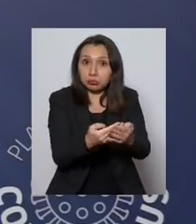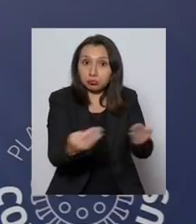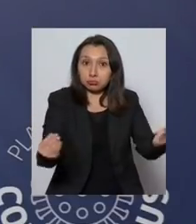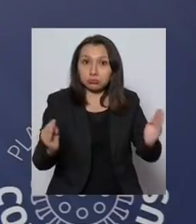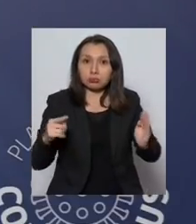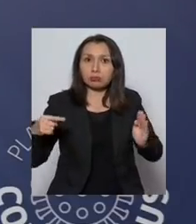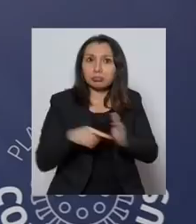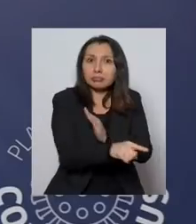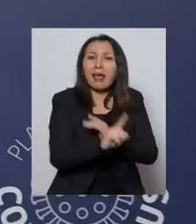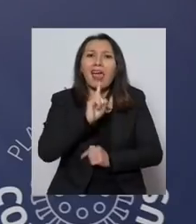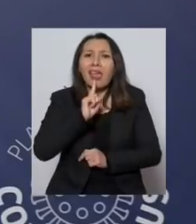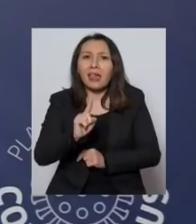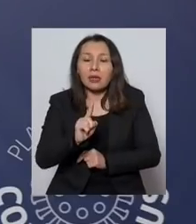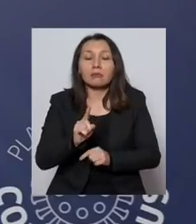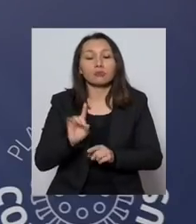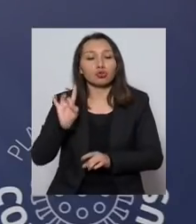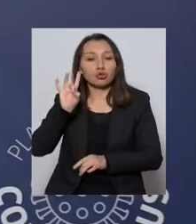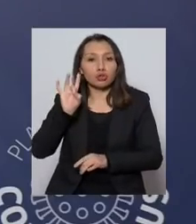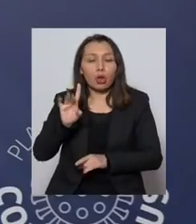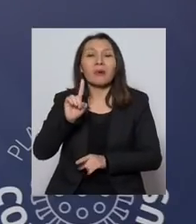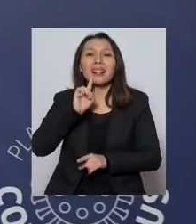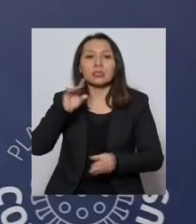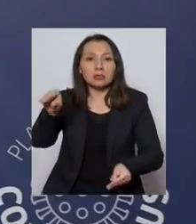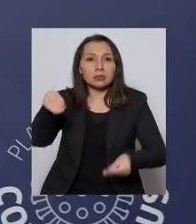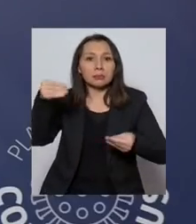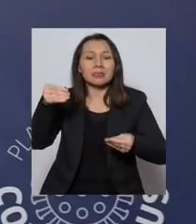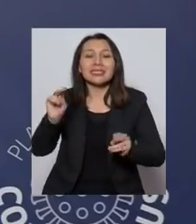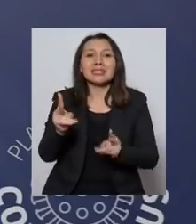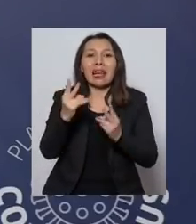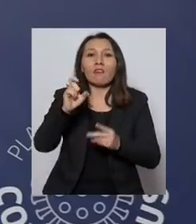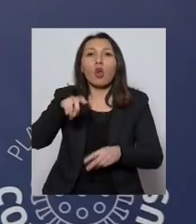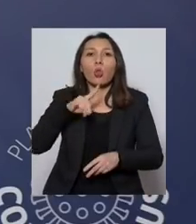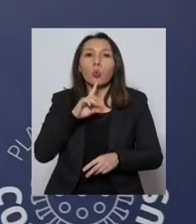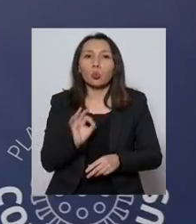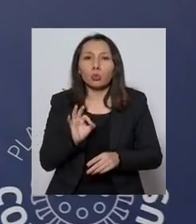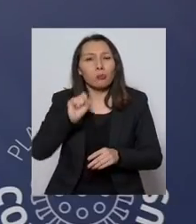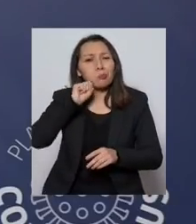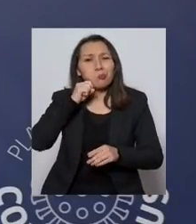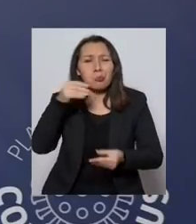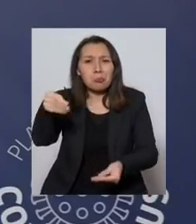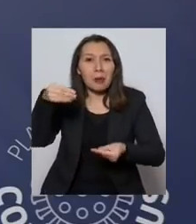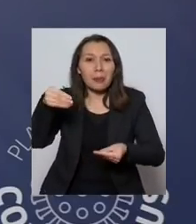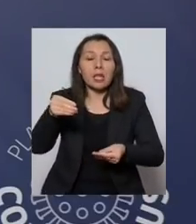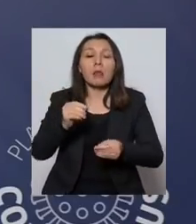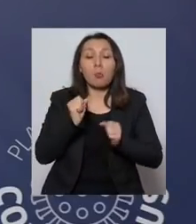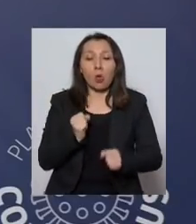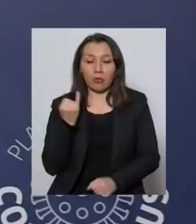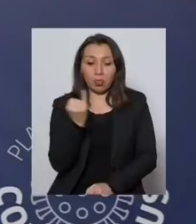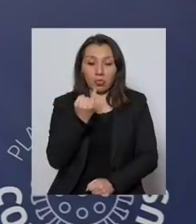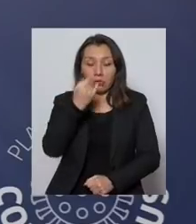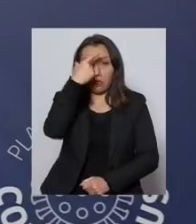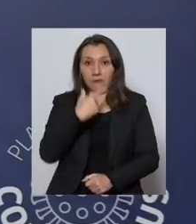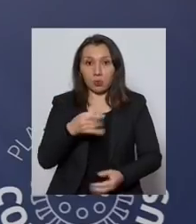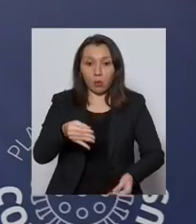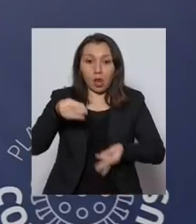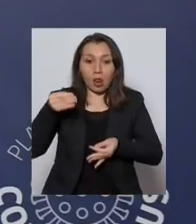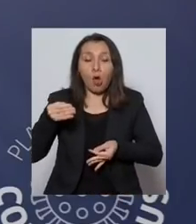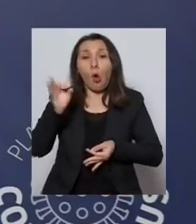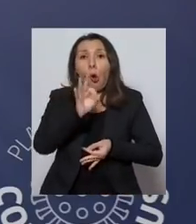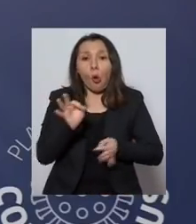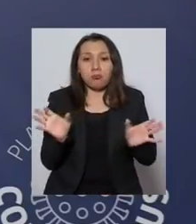sanitario? Solo quienes tengan salvoconducto. Los salvoconductos pueden ser individuales o